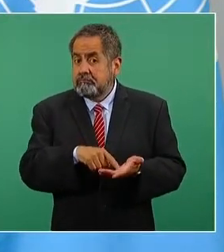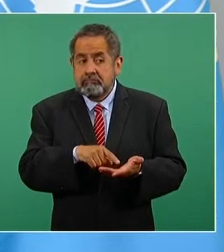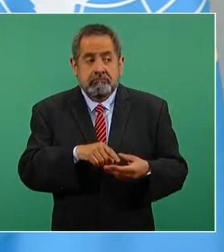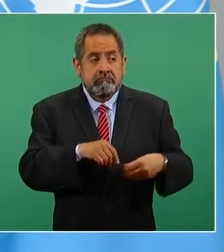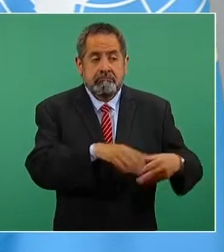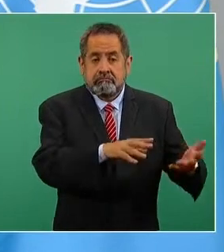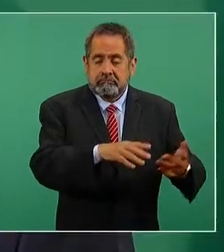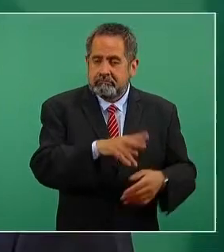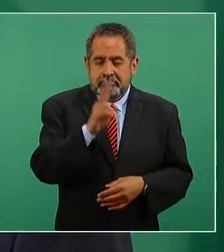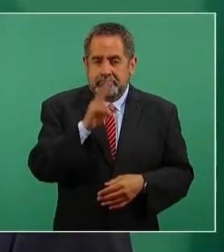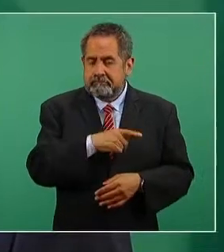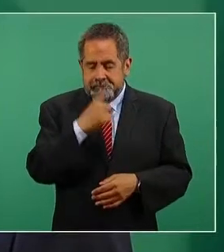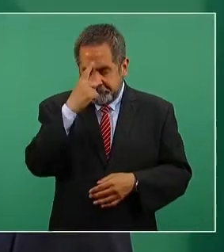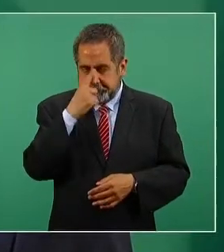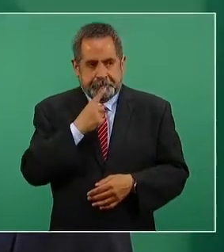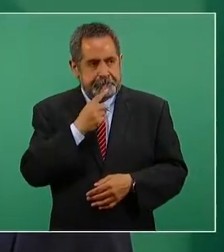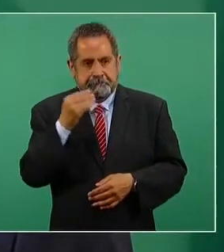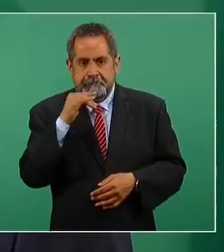el cinismo